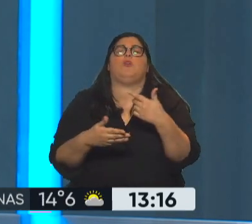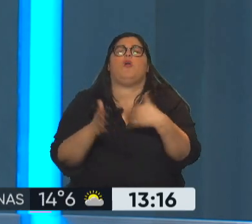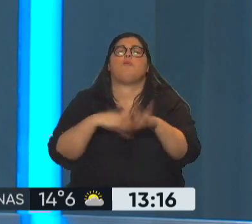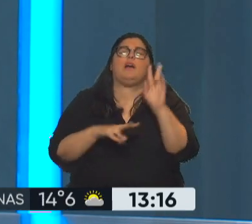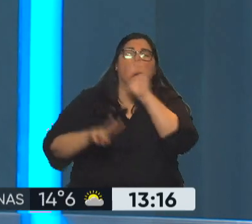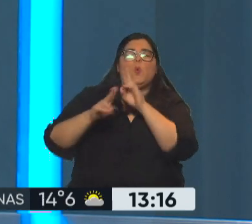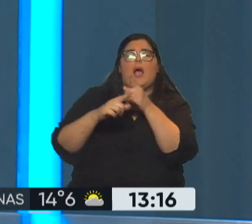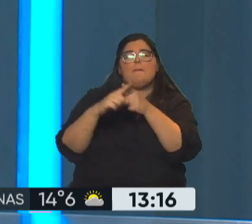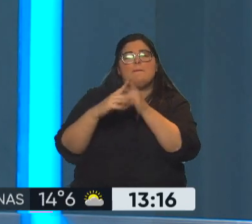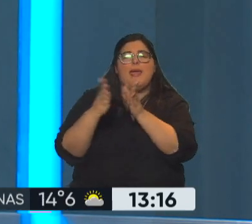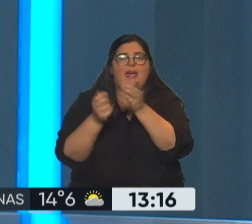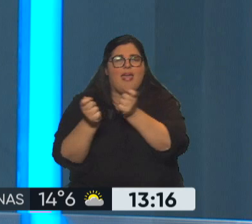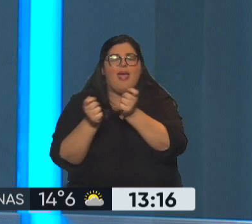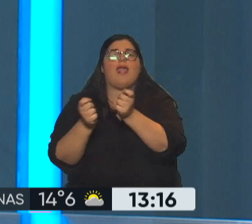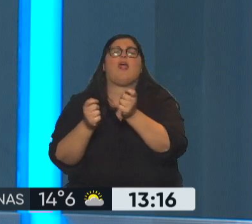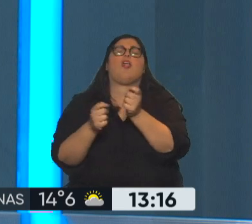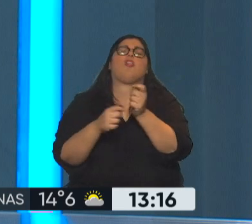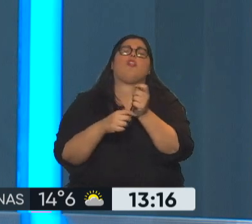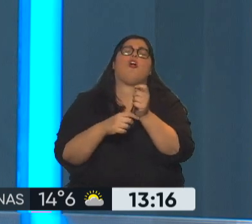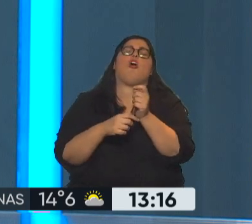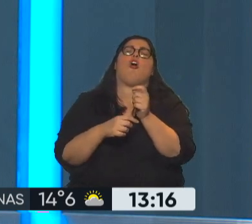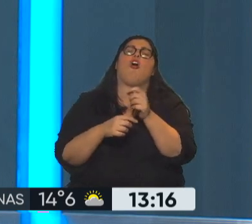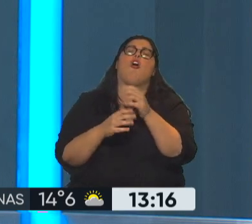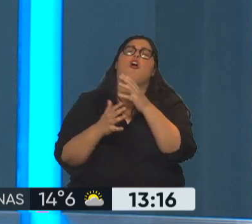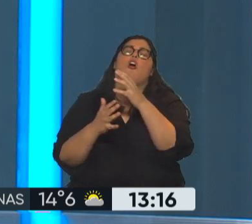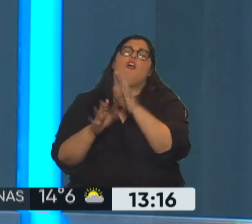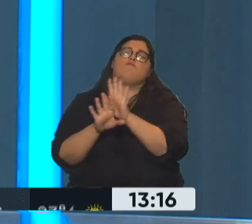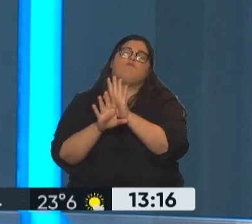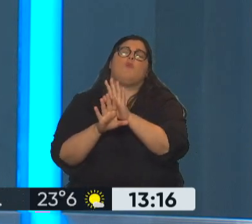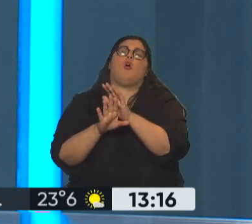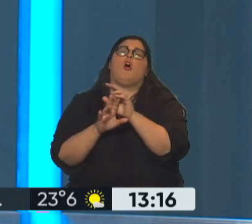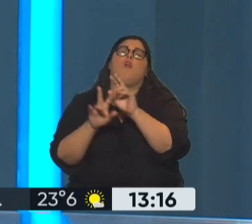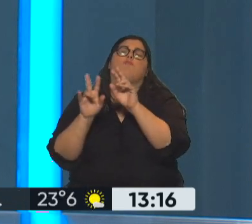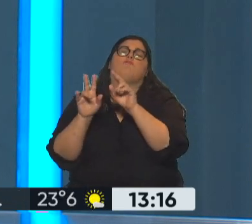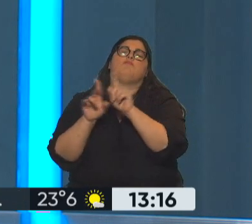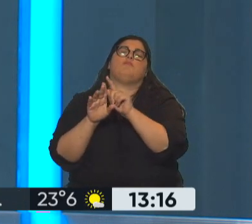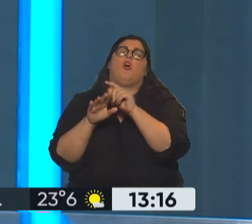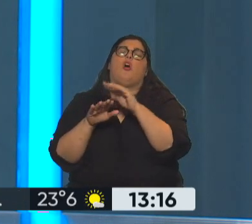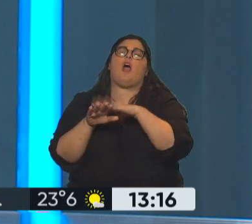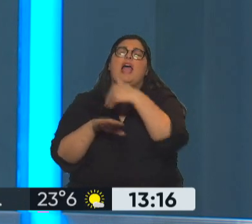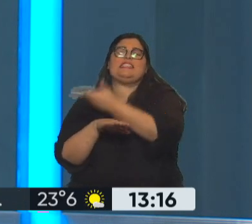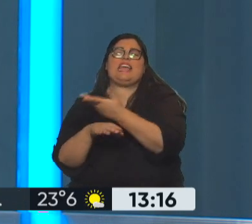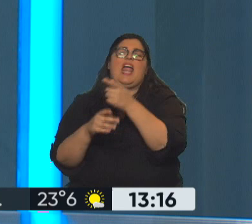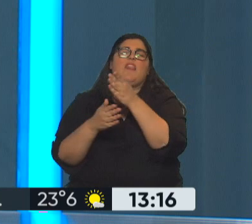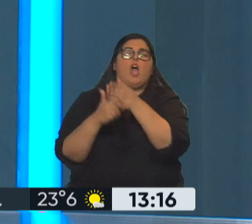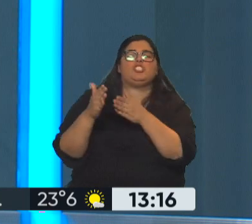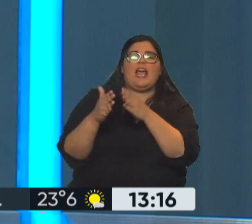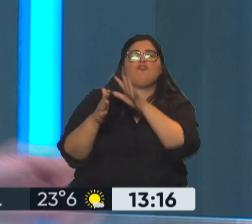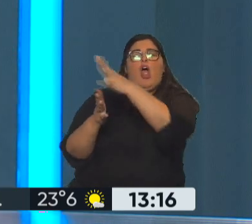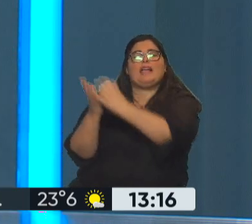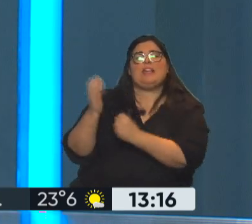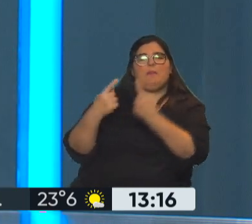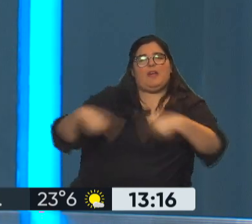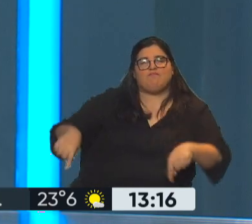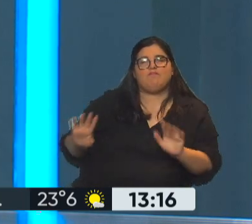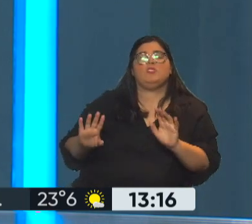centro, considerando algunas banderas típicas de la izquierda o del centro, liberales. Y Bolsonaro